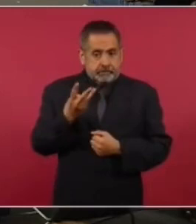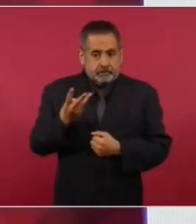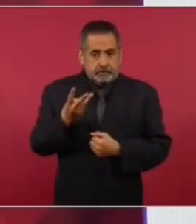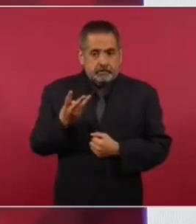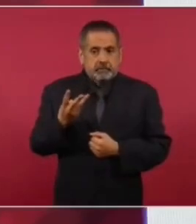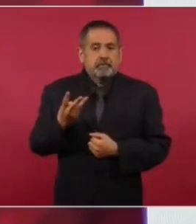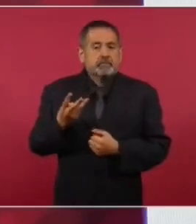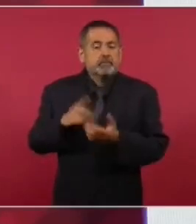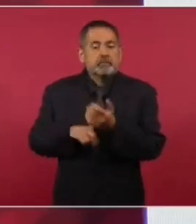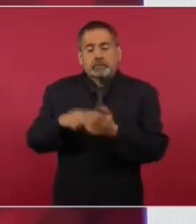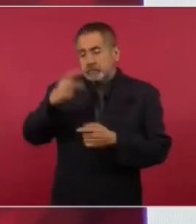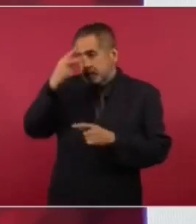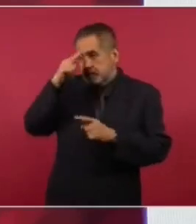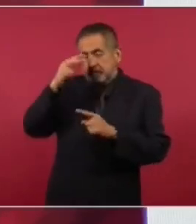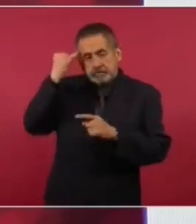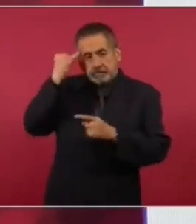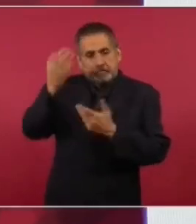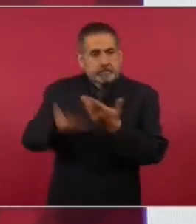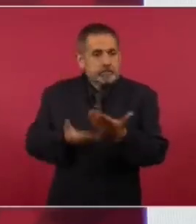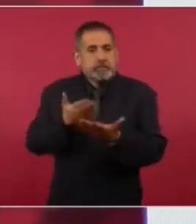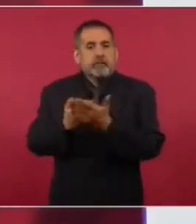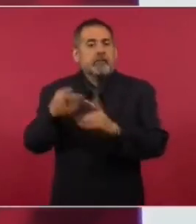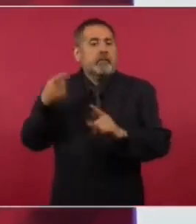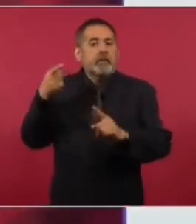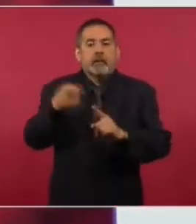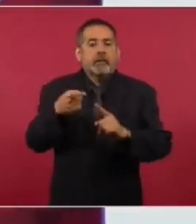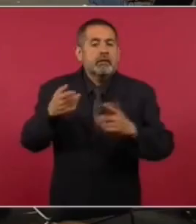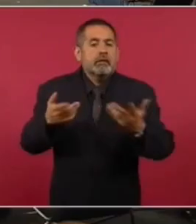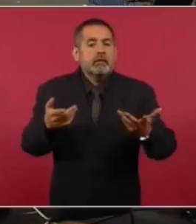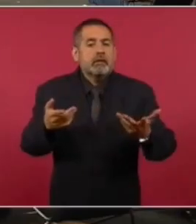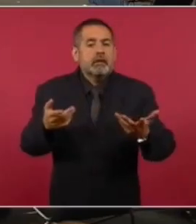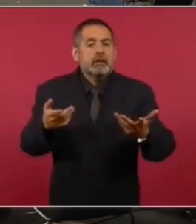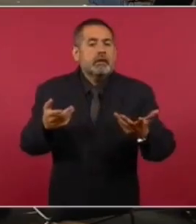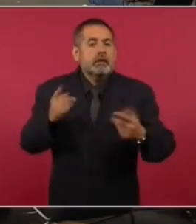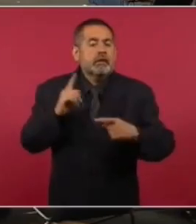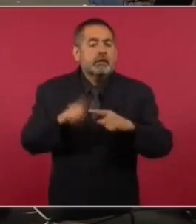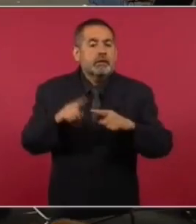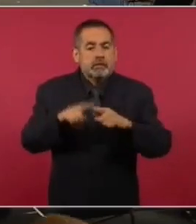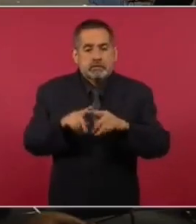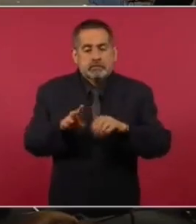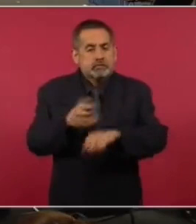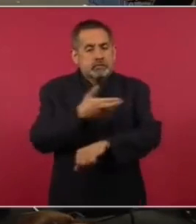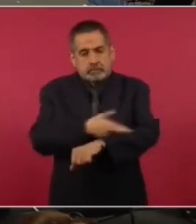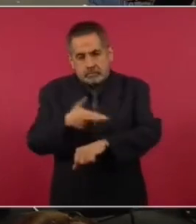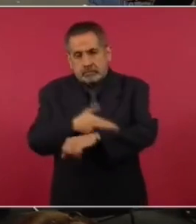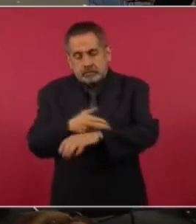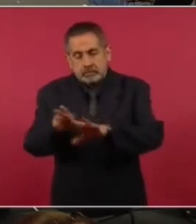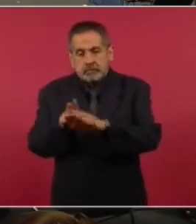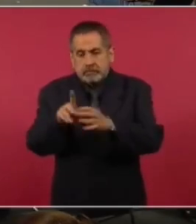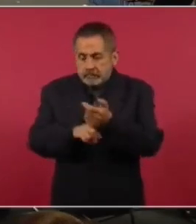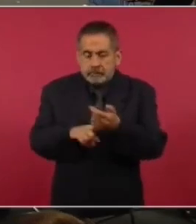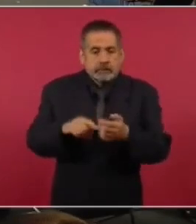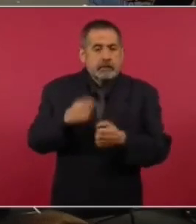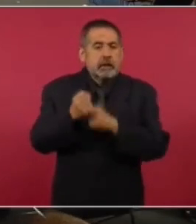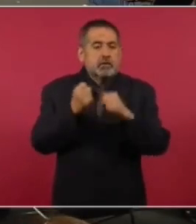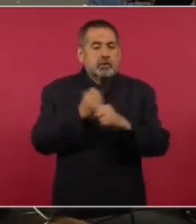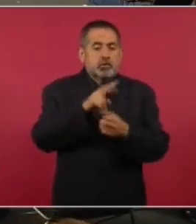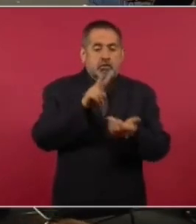México tiene como uno de los propósitos más relevantes las acciones que deban tomarse